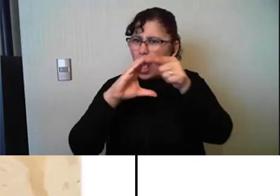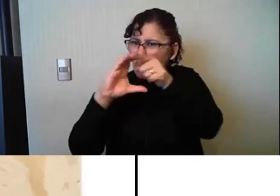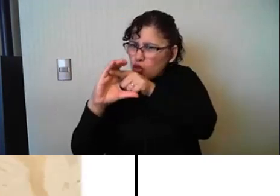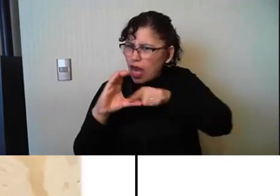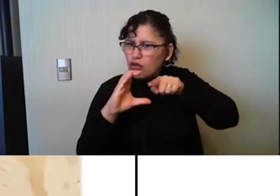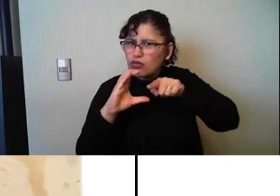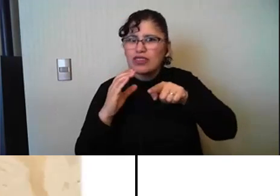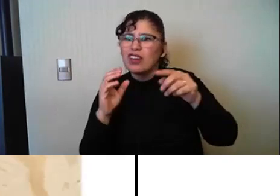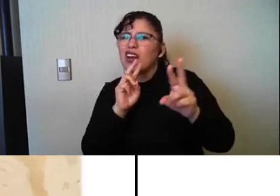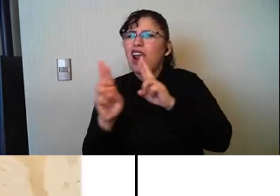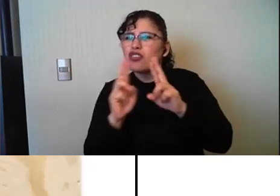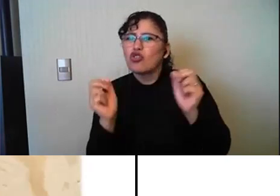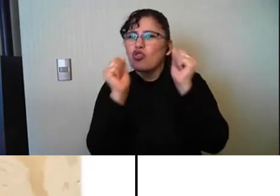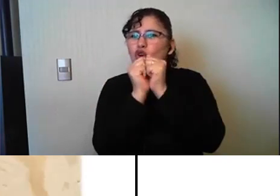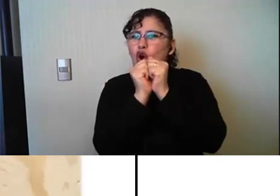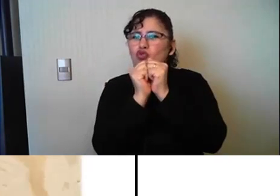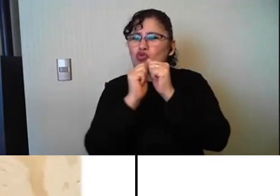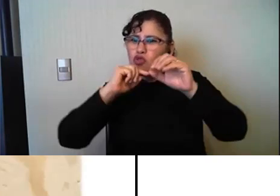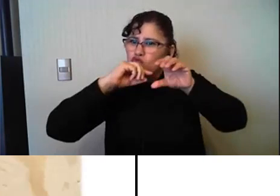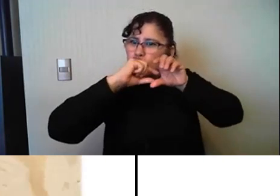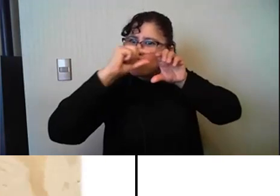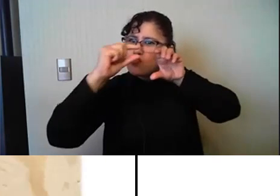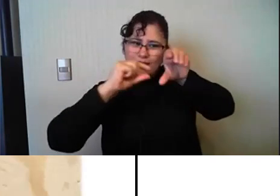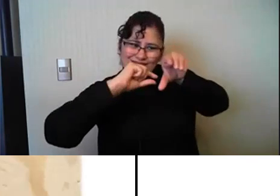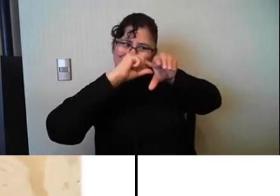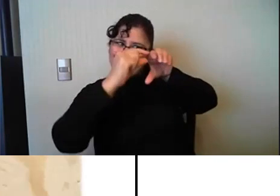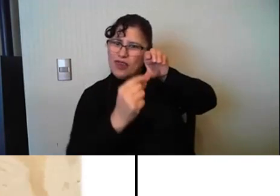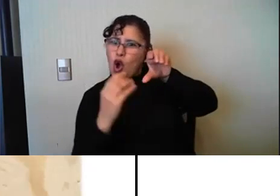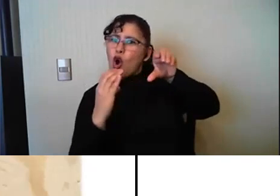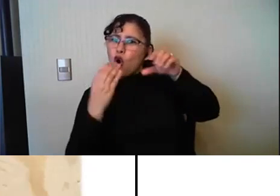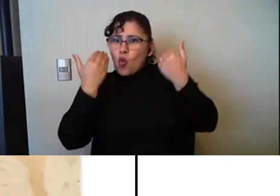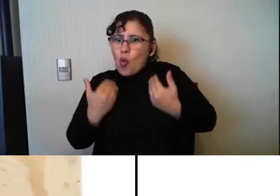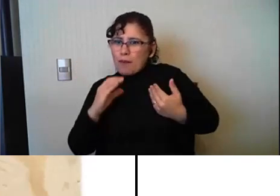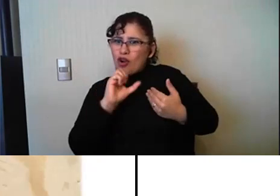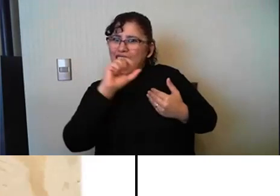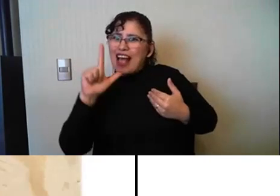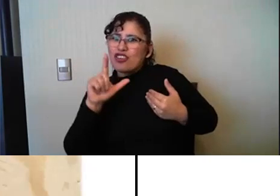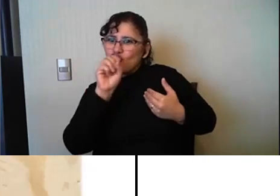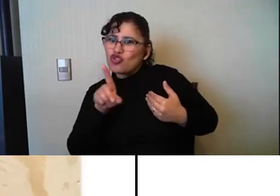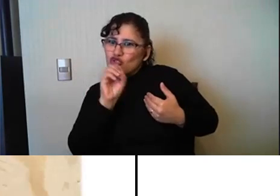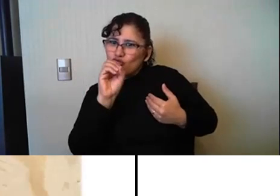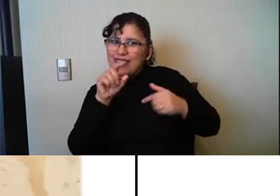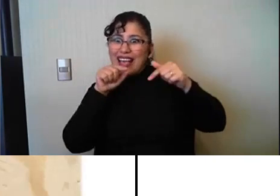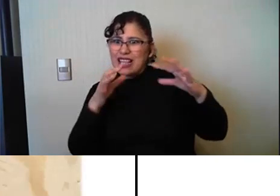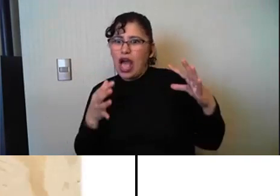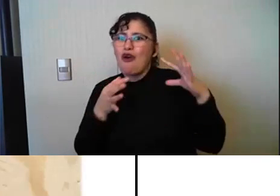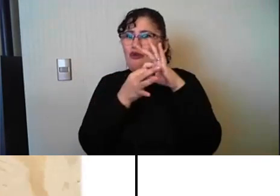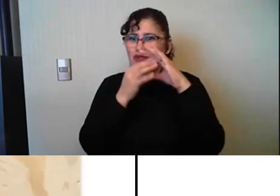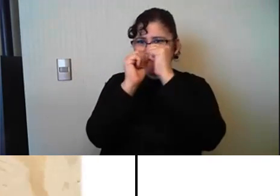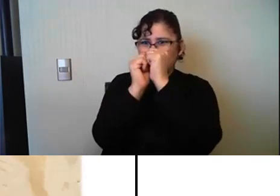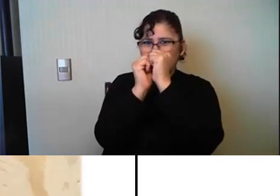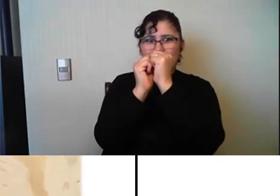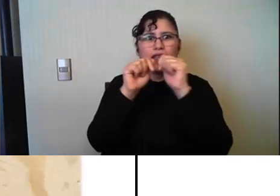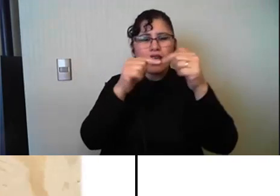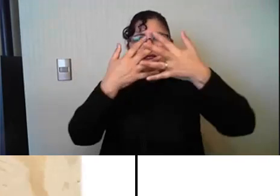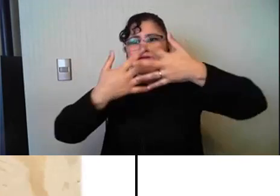calloso, la gran comisura que une ambos hemisferios cerebrales. Y por eso están dibujadas las fibras en